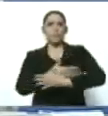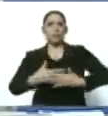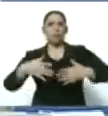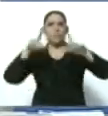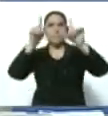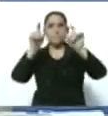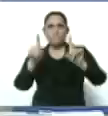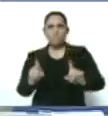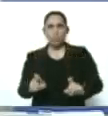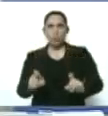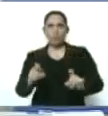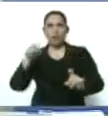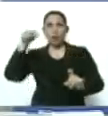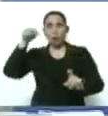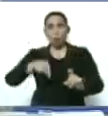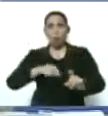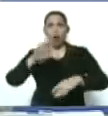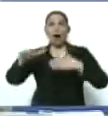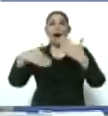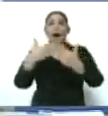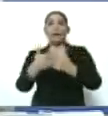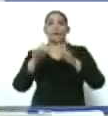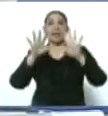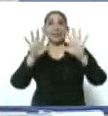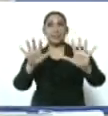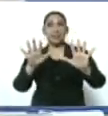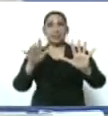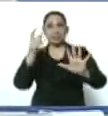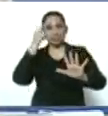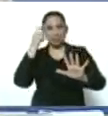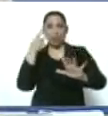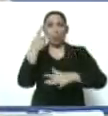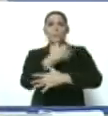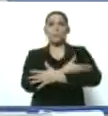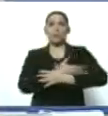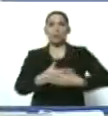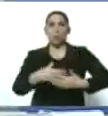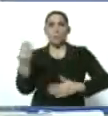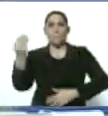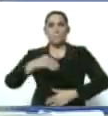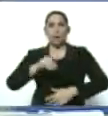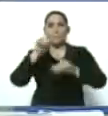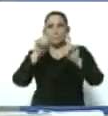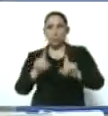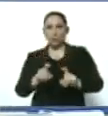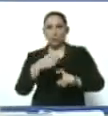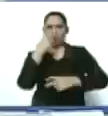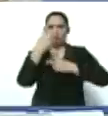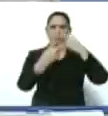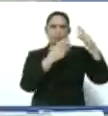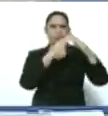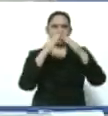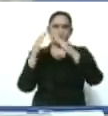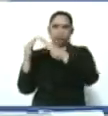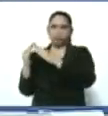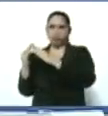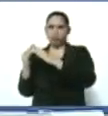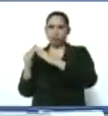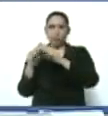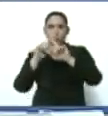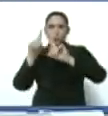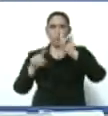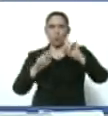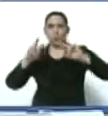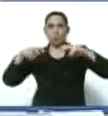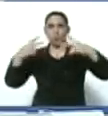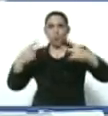de hoy a 10 días. 1 millón de pruebas más para ir a la búsqueda, visita casa por casa. Tenemos ahí la encuesta nueva que